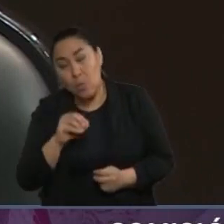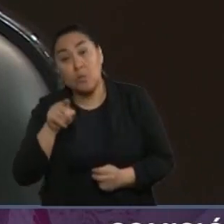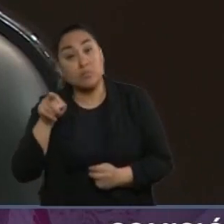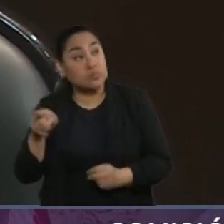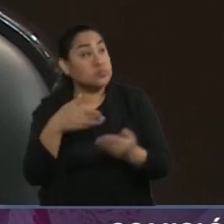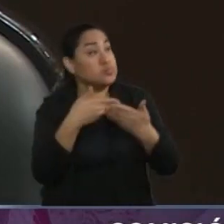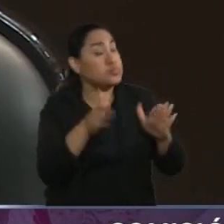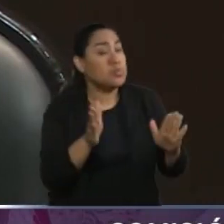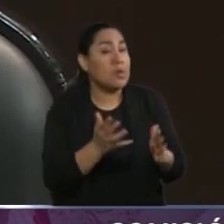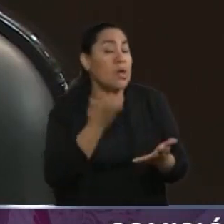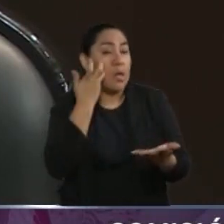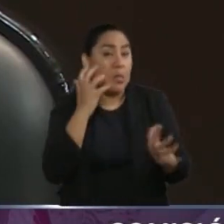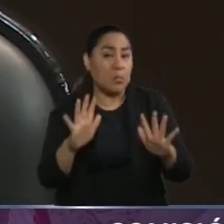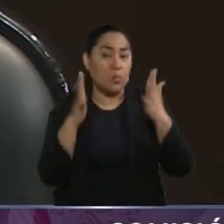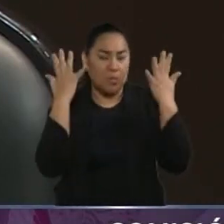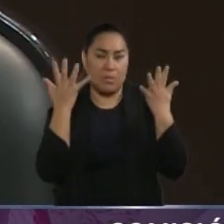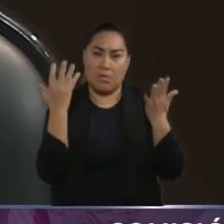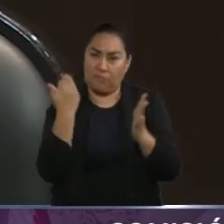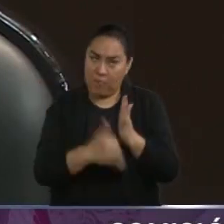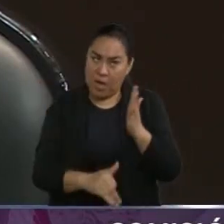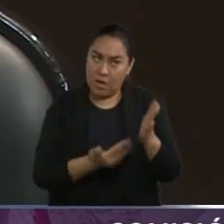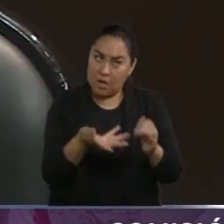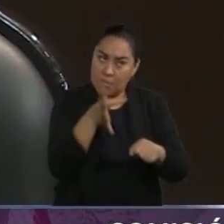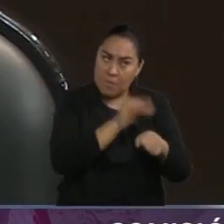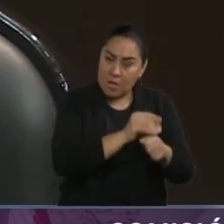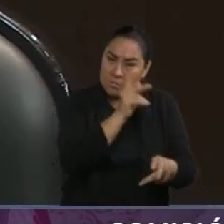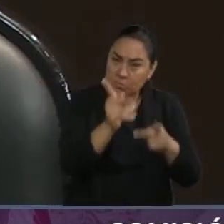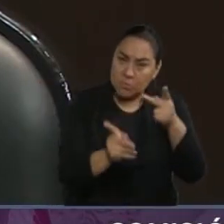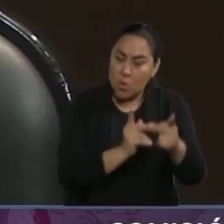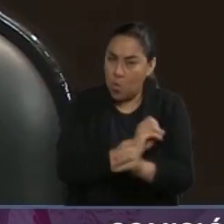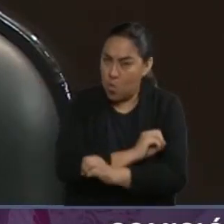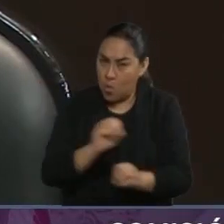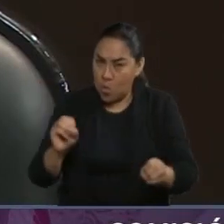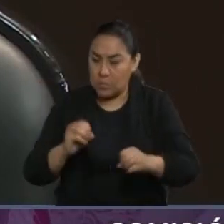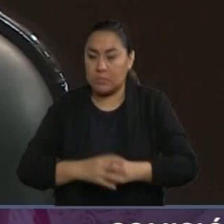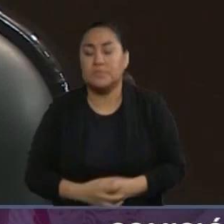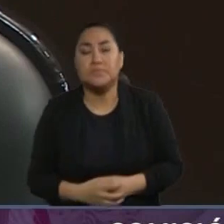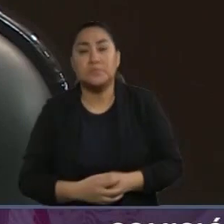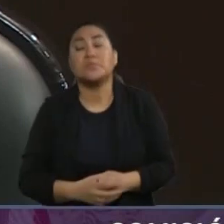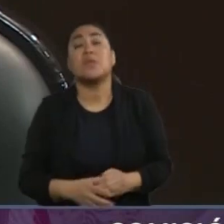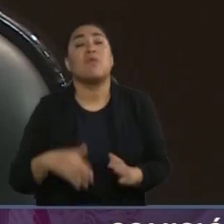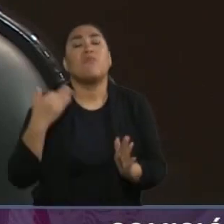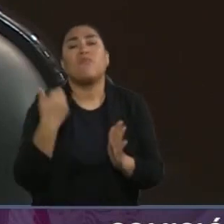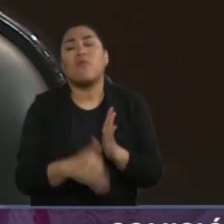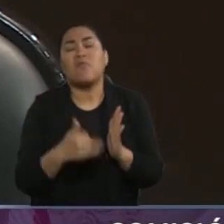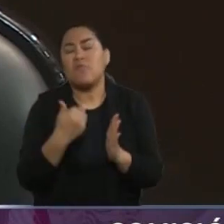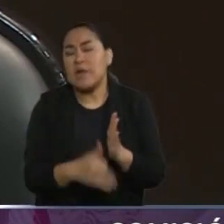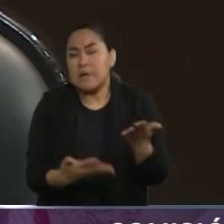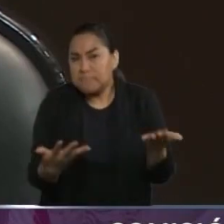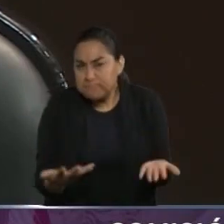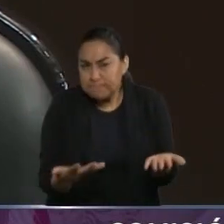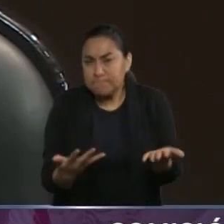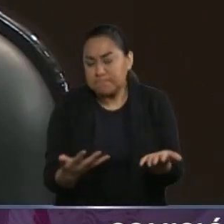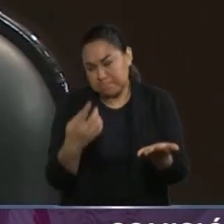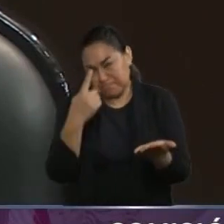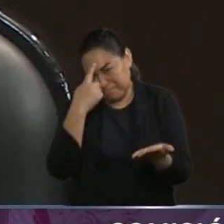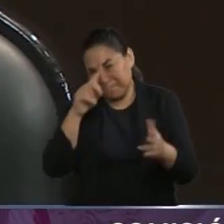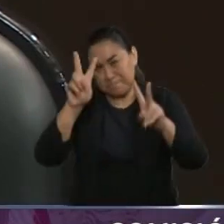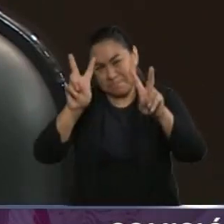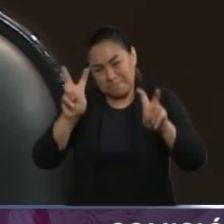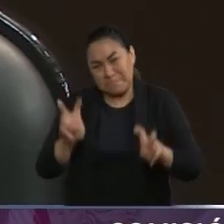víctimas que están involucradas en el asunto hay ausencia de contrapesos también a la política